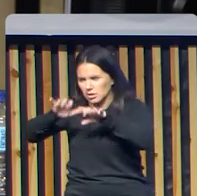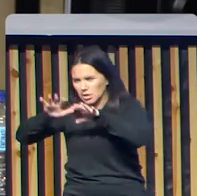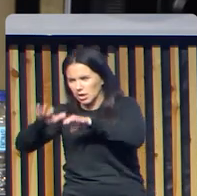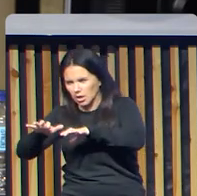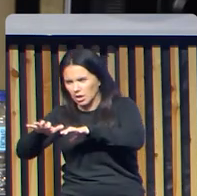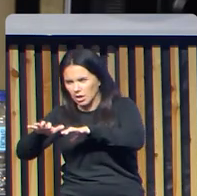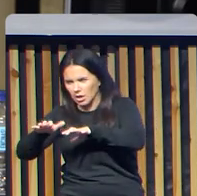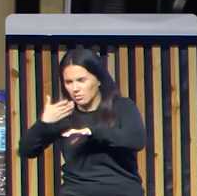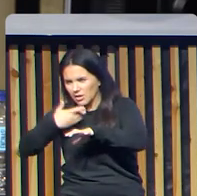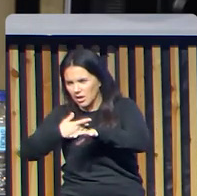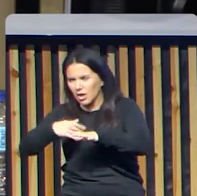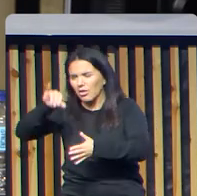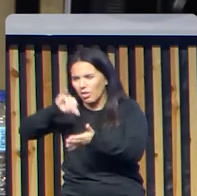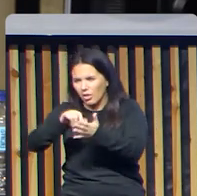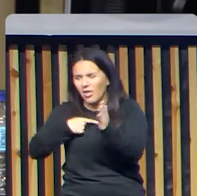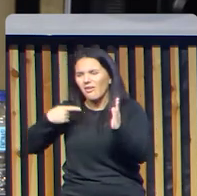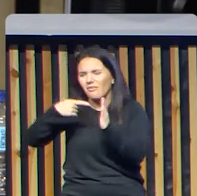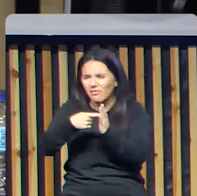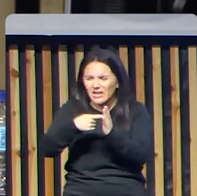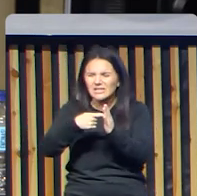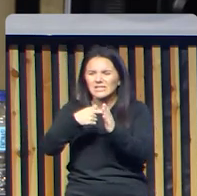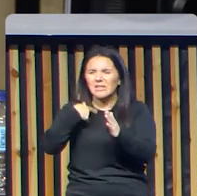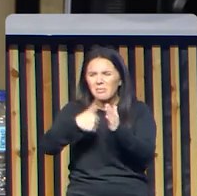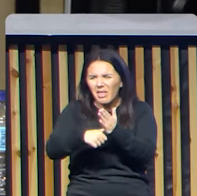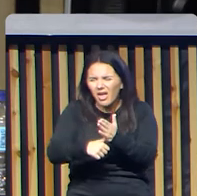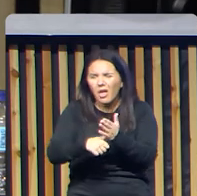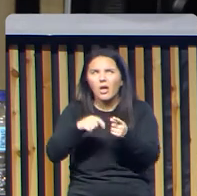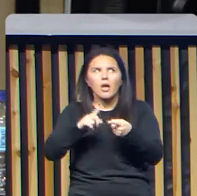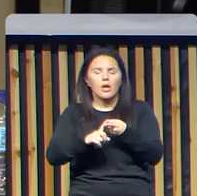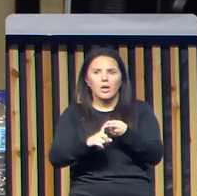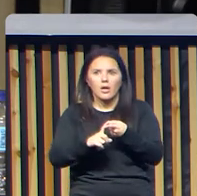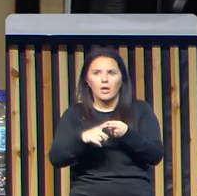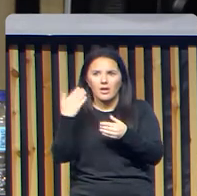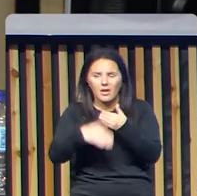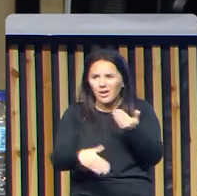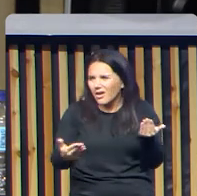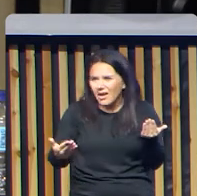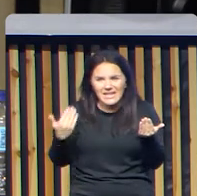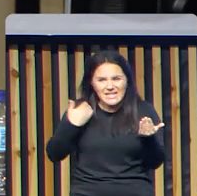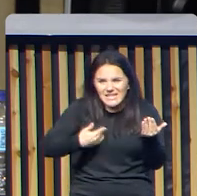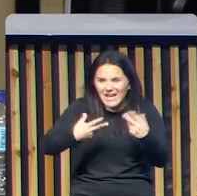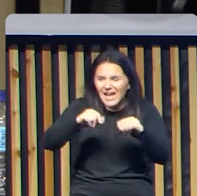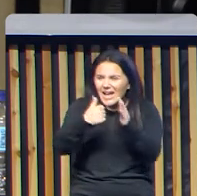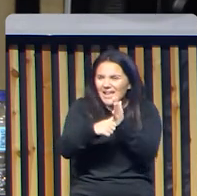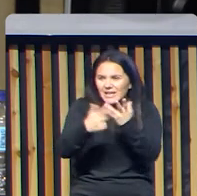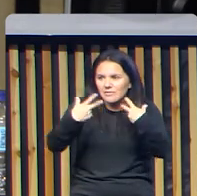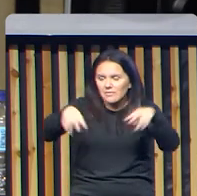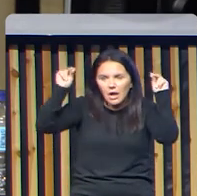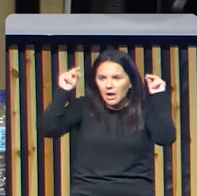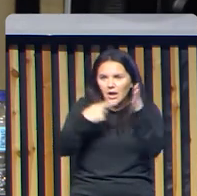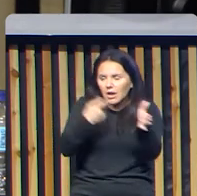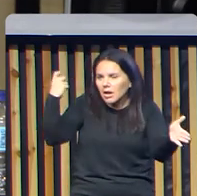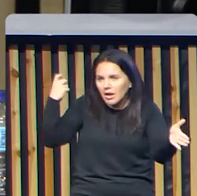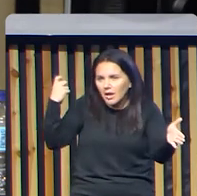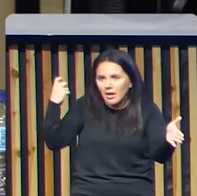que os dé la ciudad y la fecha de expedición de mi dni eso ya no está en el dni